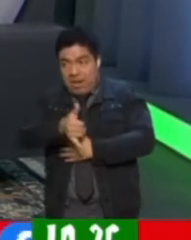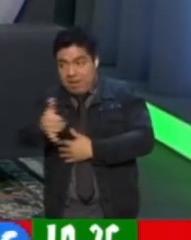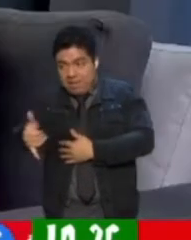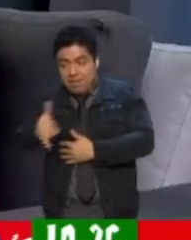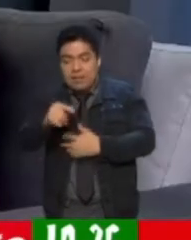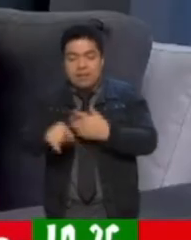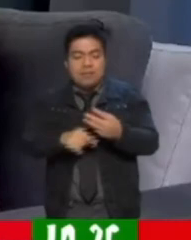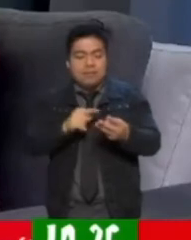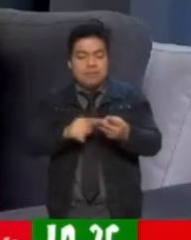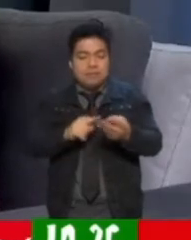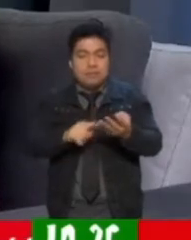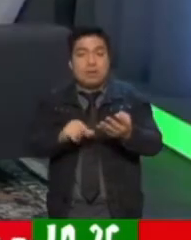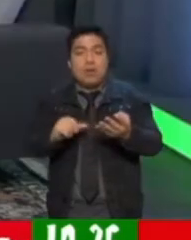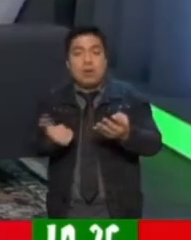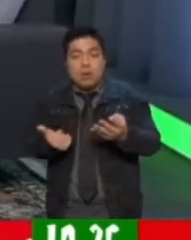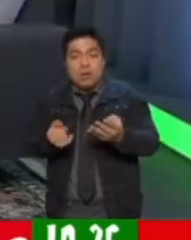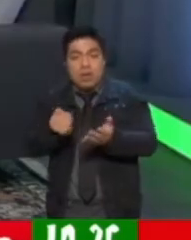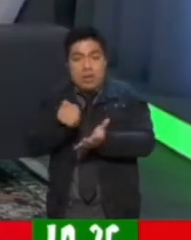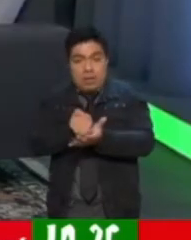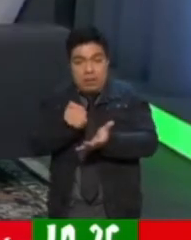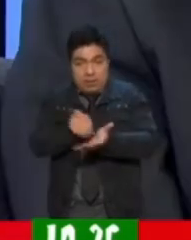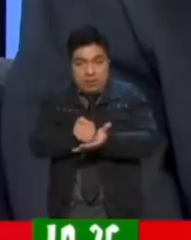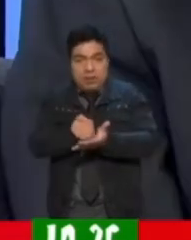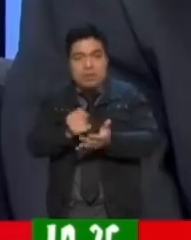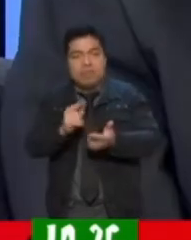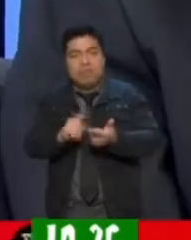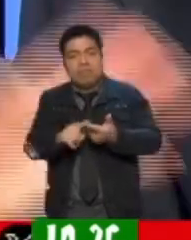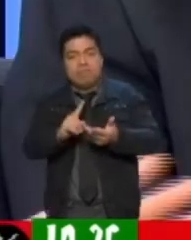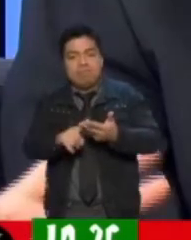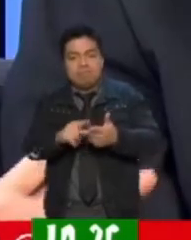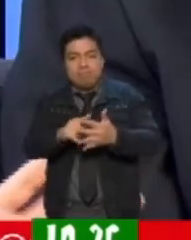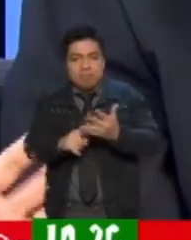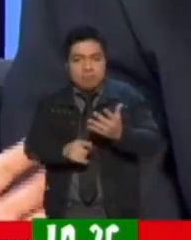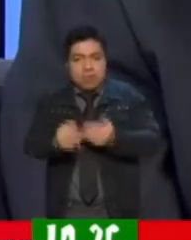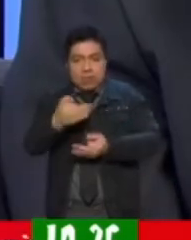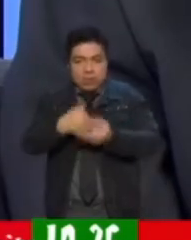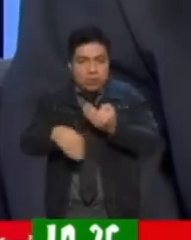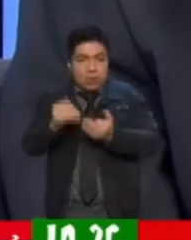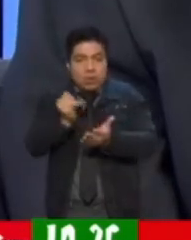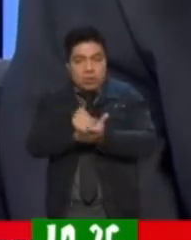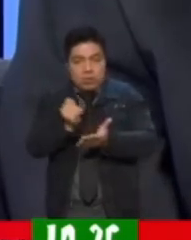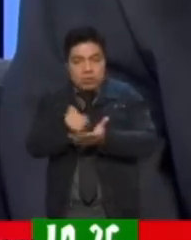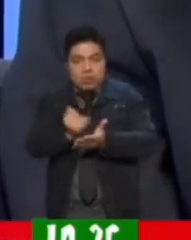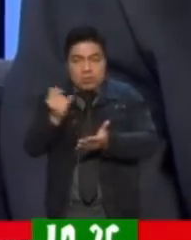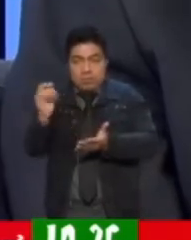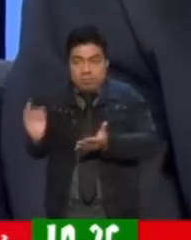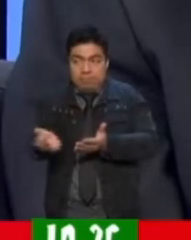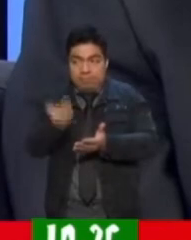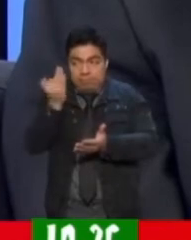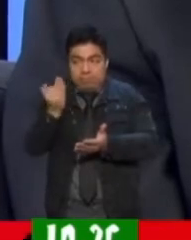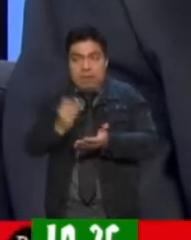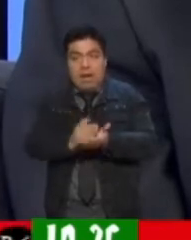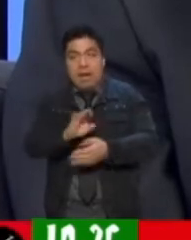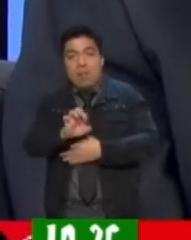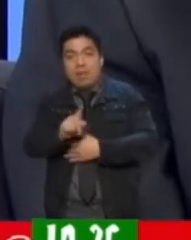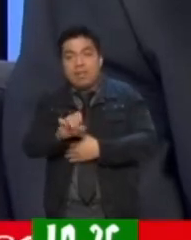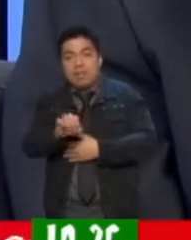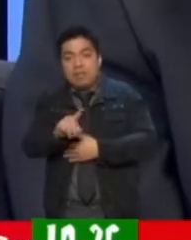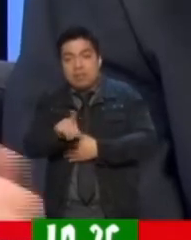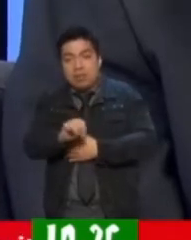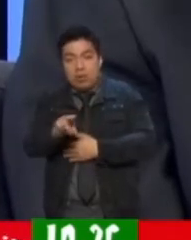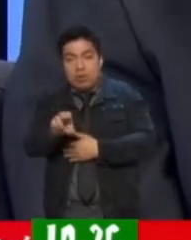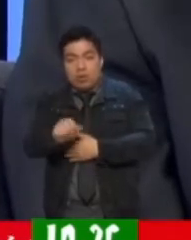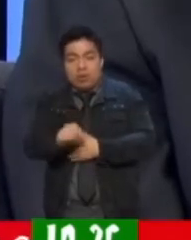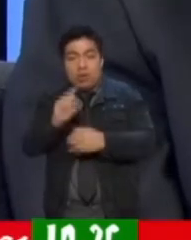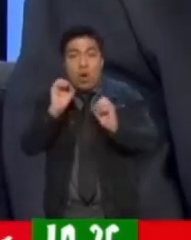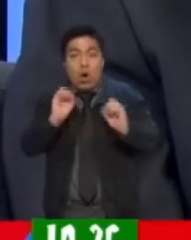¿Qué otro? ¿Qué otro? Aduanes, impuestos. Contribuciones, son todas las contribuciones federales, impuestos, amortizaciones o aportaciones